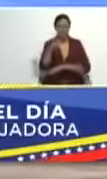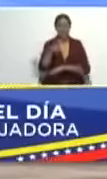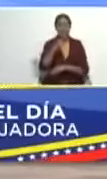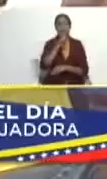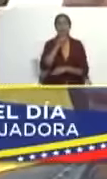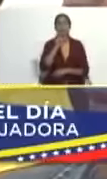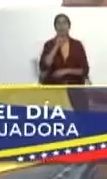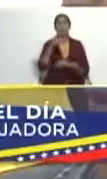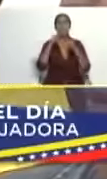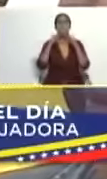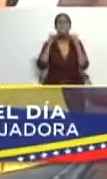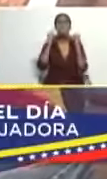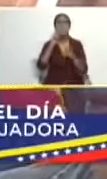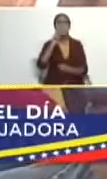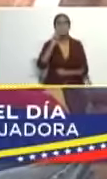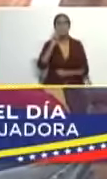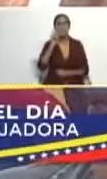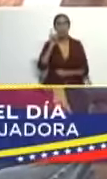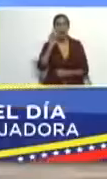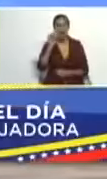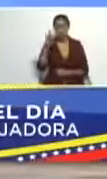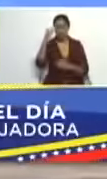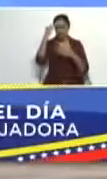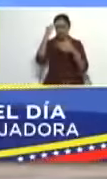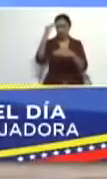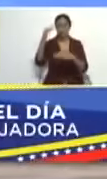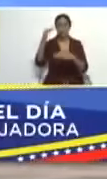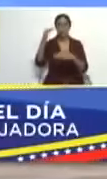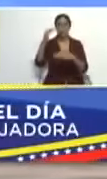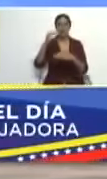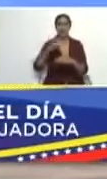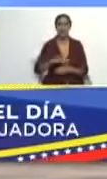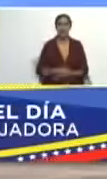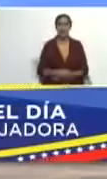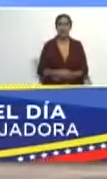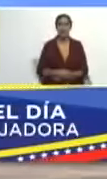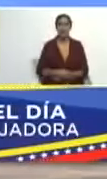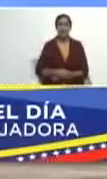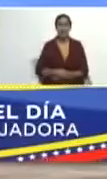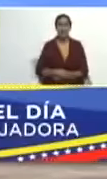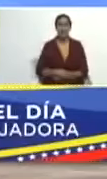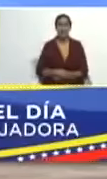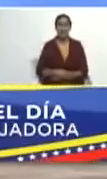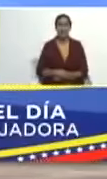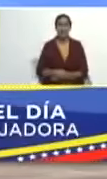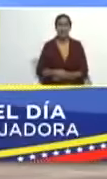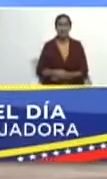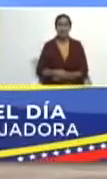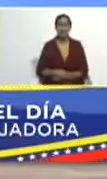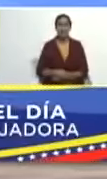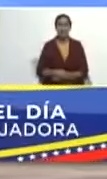el Padre Pablo estaba ahí. Un saludo al Padre Pablo de la UD7 desde aquí.